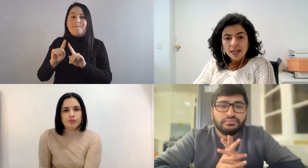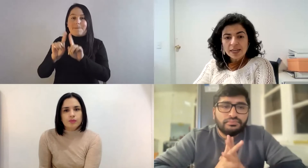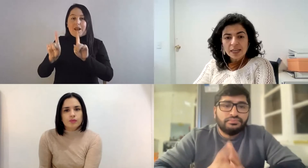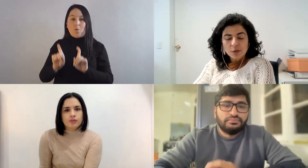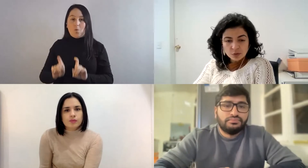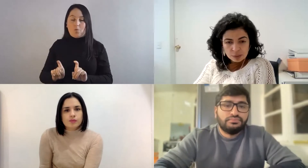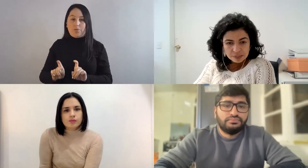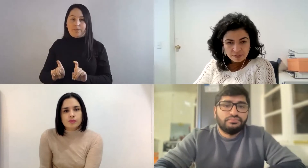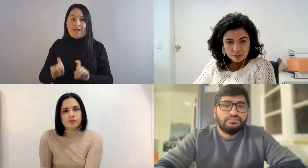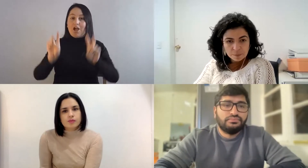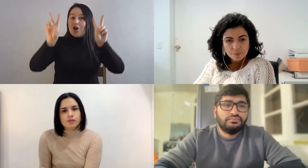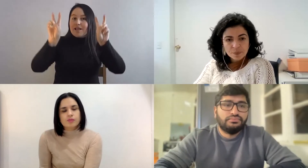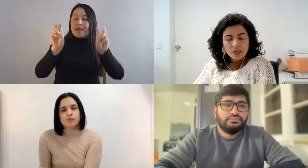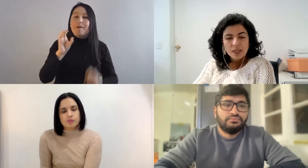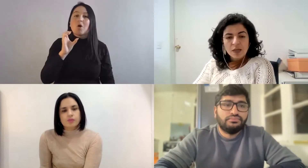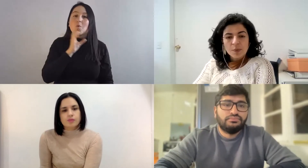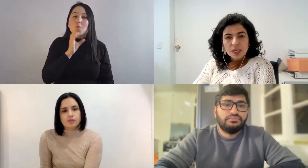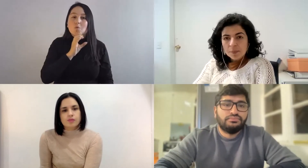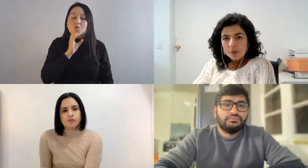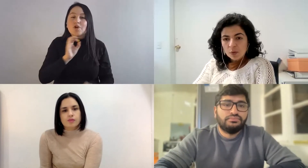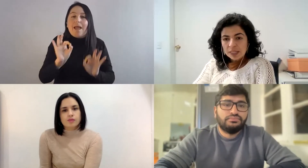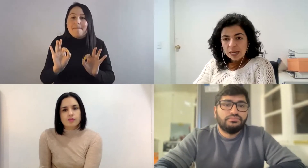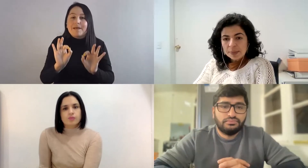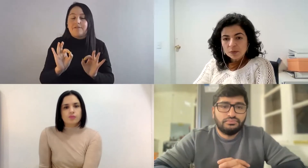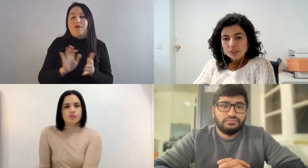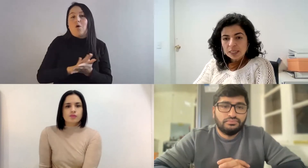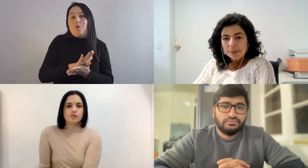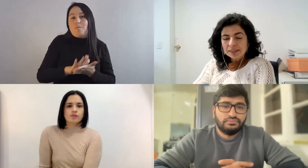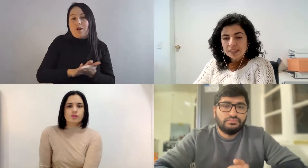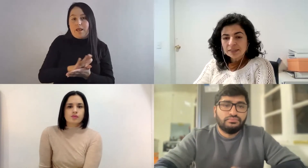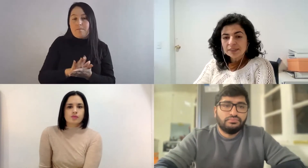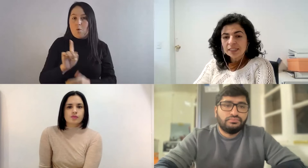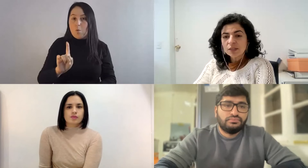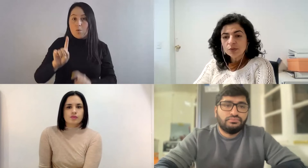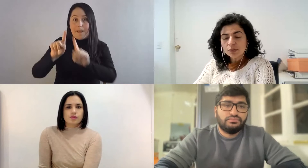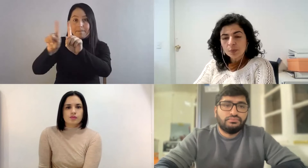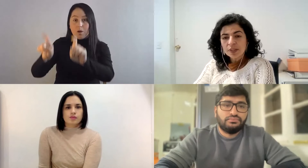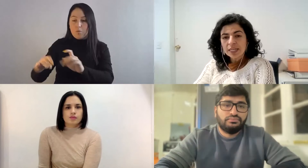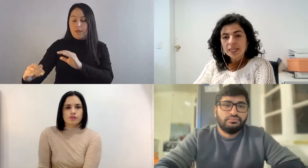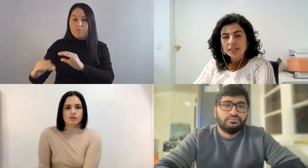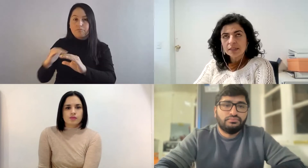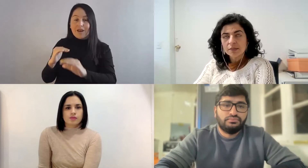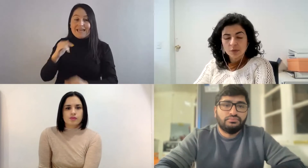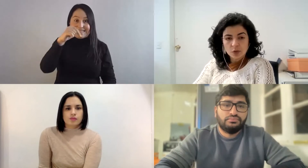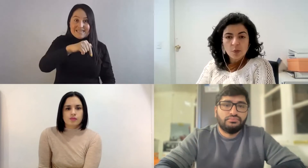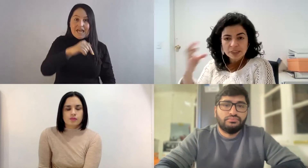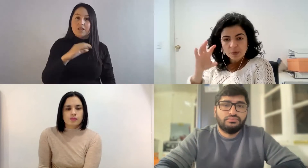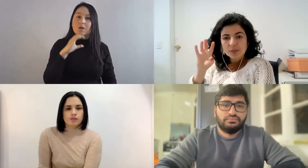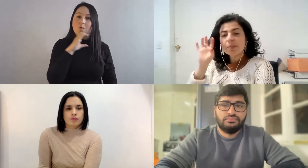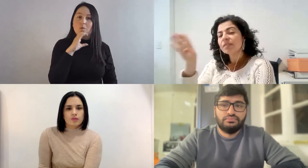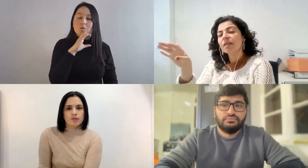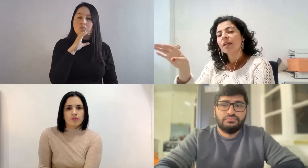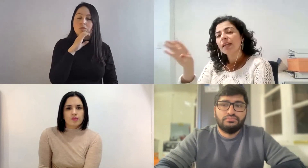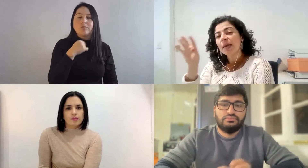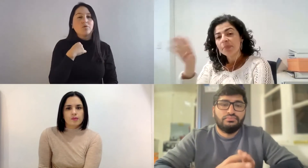respecto a el curso en específico. Por ejemplo, una de las preguntas que aparece es si este curso podría, nosotros lo pensamos